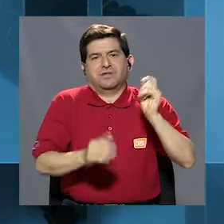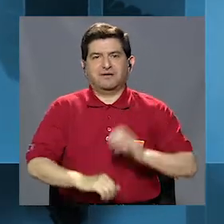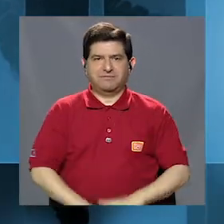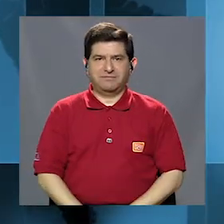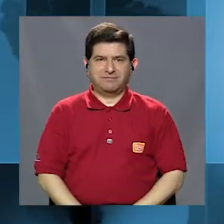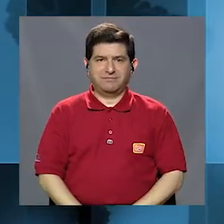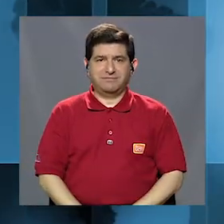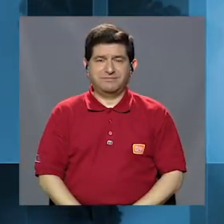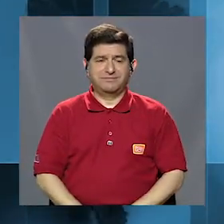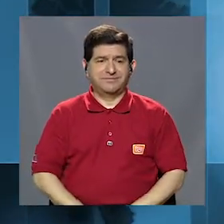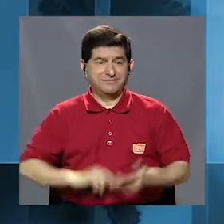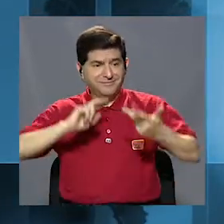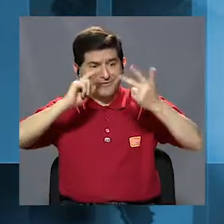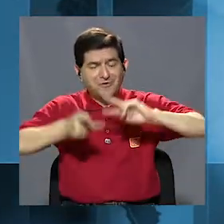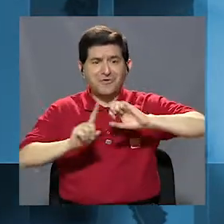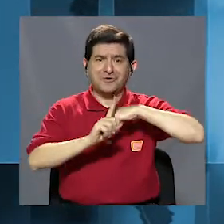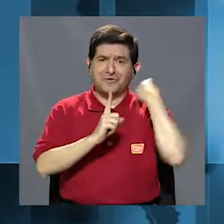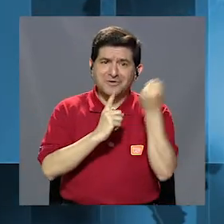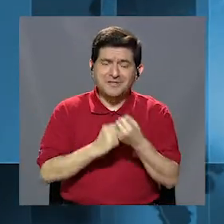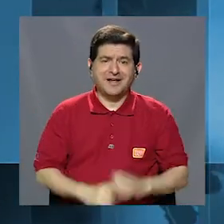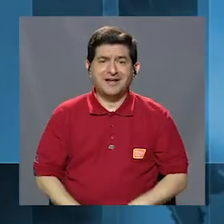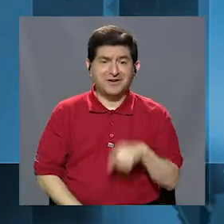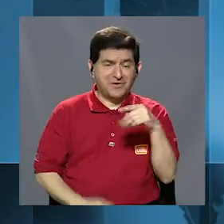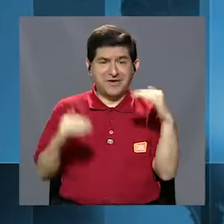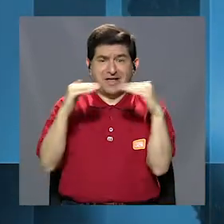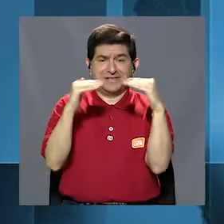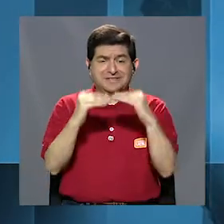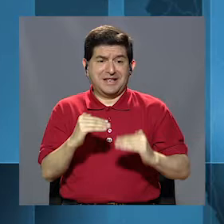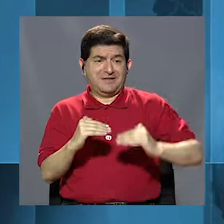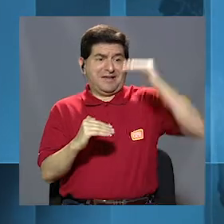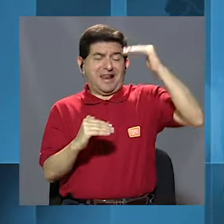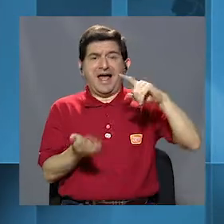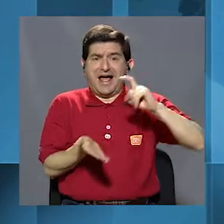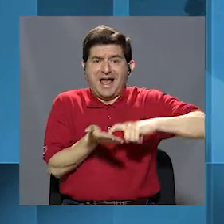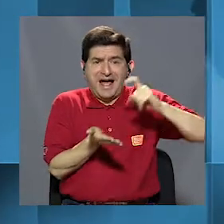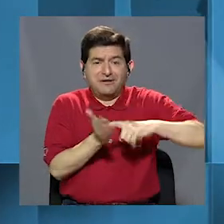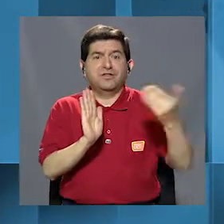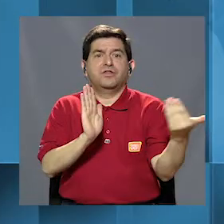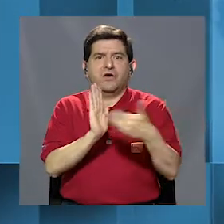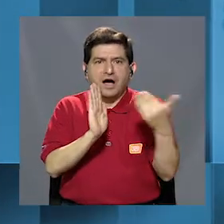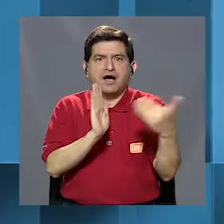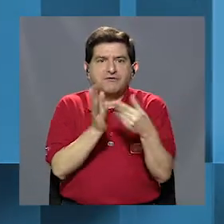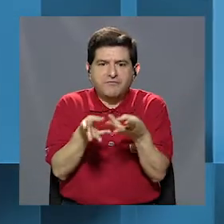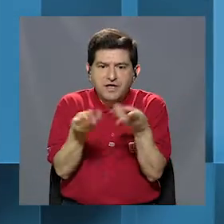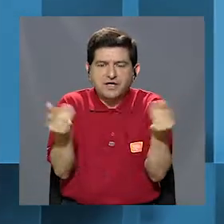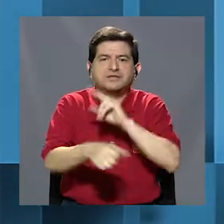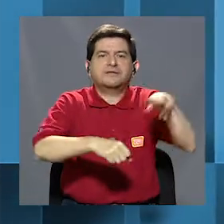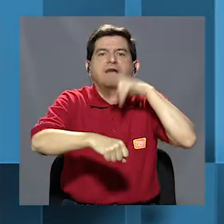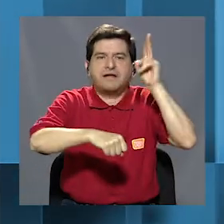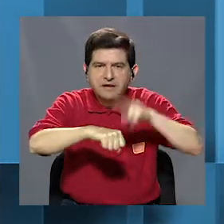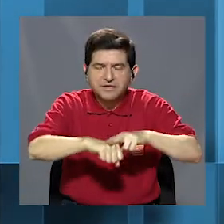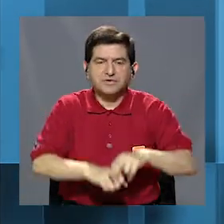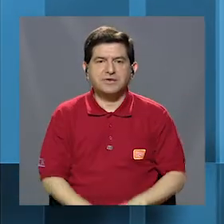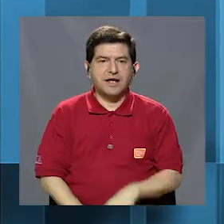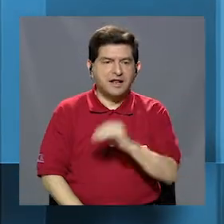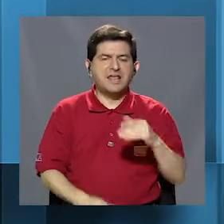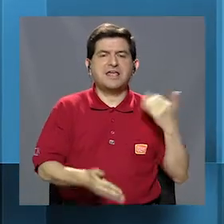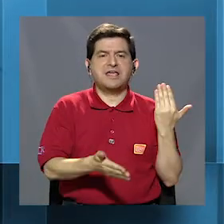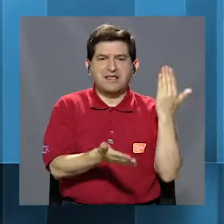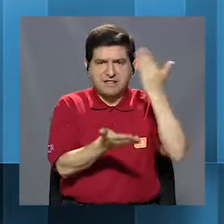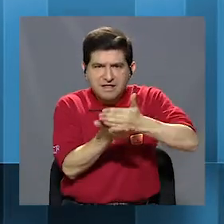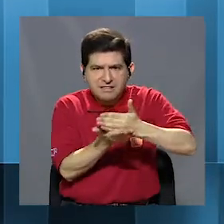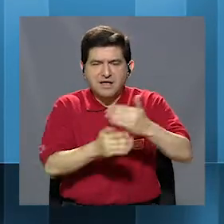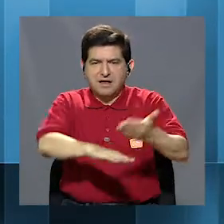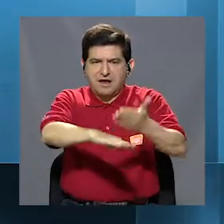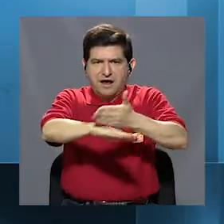deudas. Lo paradójico del caso es que este nivel alto de endeudamiento afecta la producción nacional y le pone